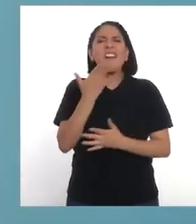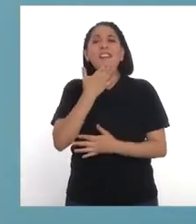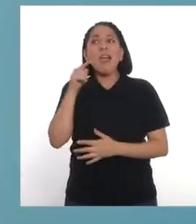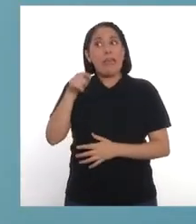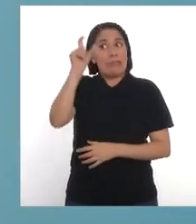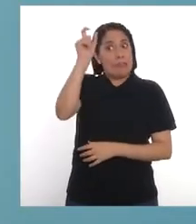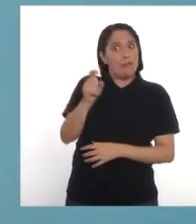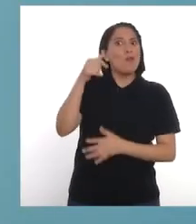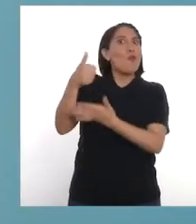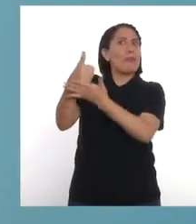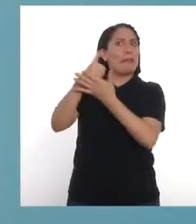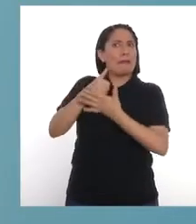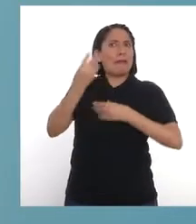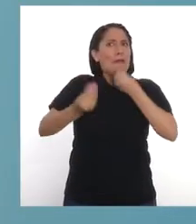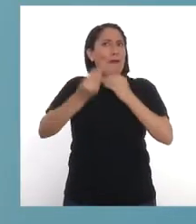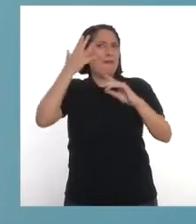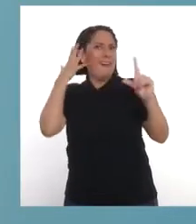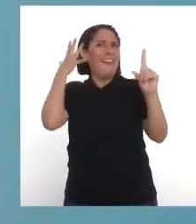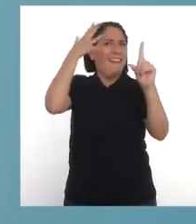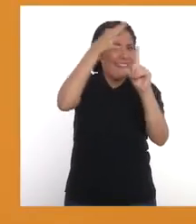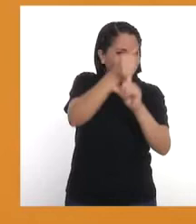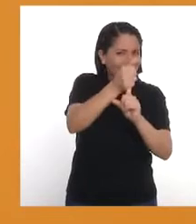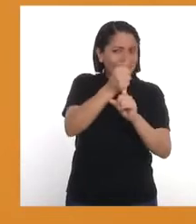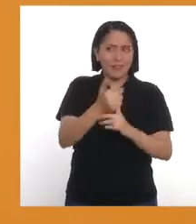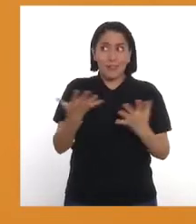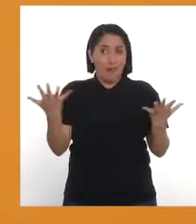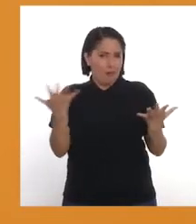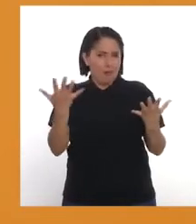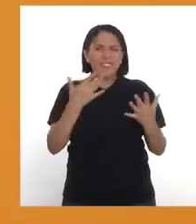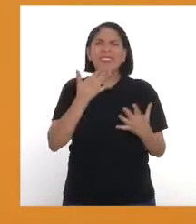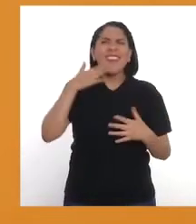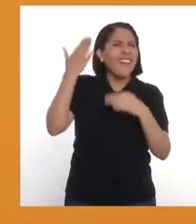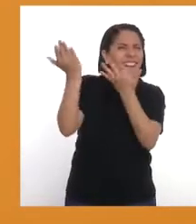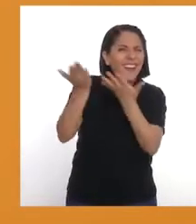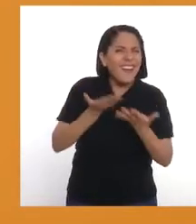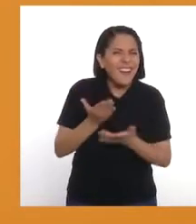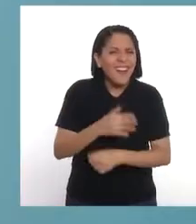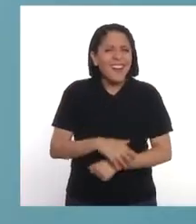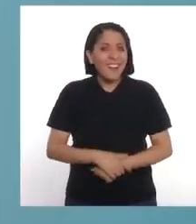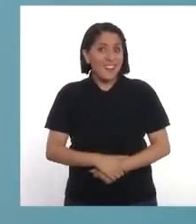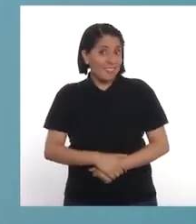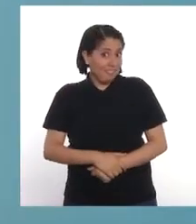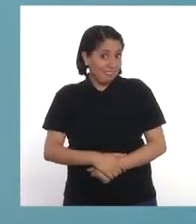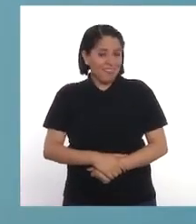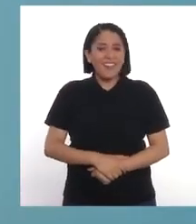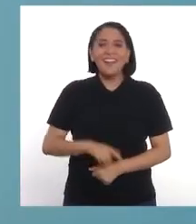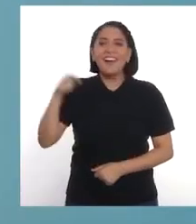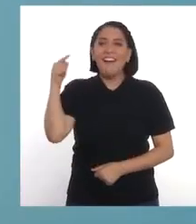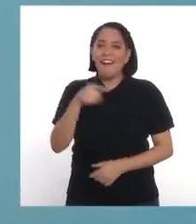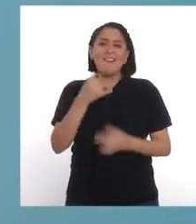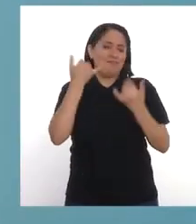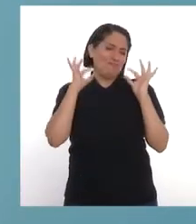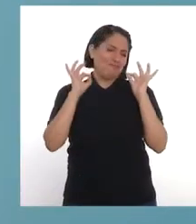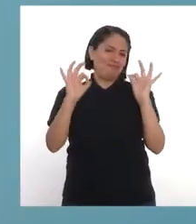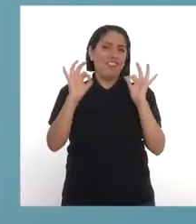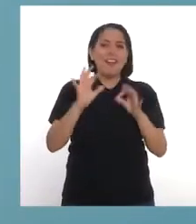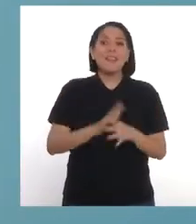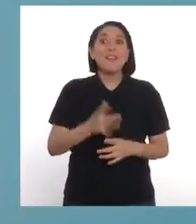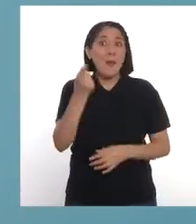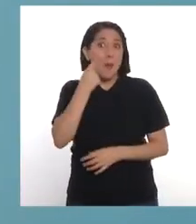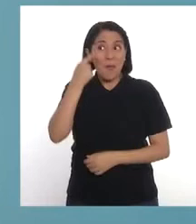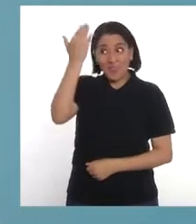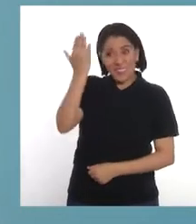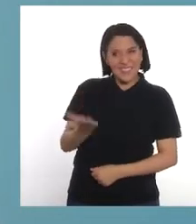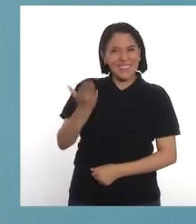de pasadita nos puede ayudar a cumplir el reto de hoy. ¿Te parece si lo presentas, Ray? Esa es una gran idea.